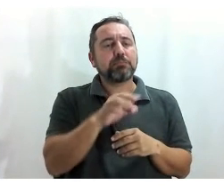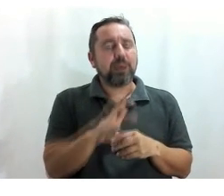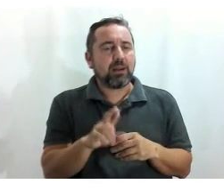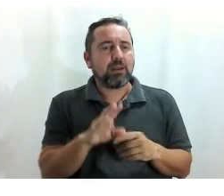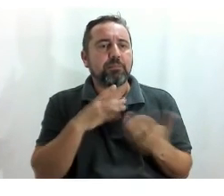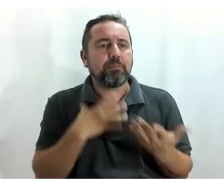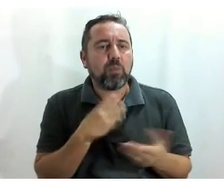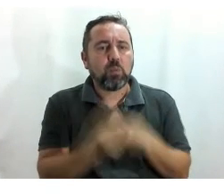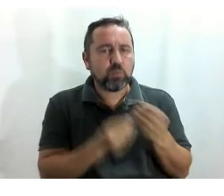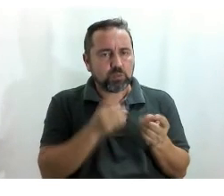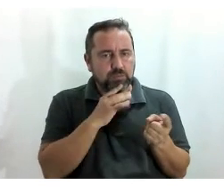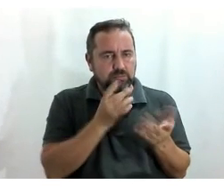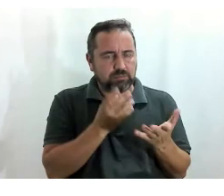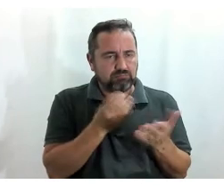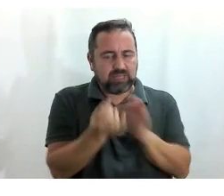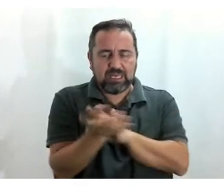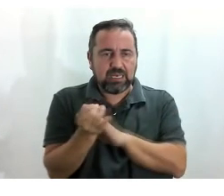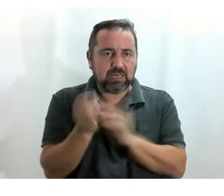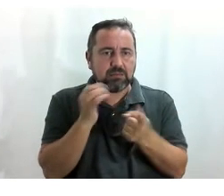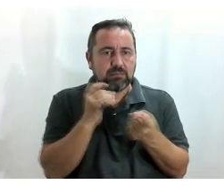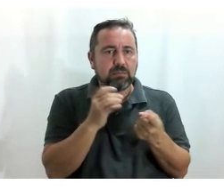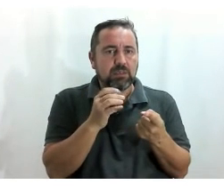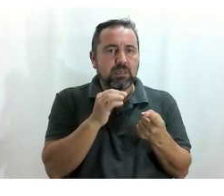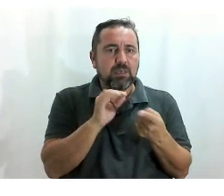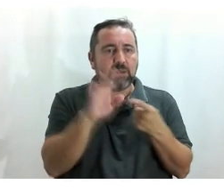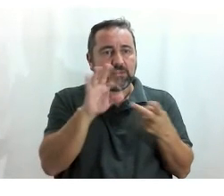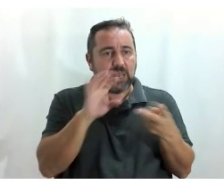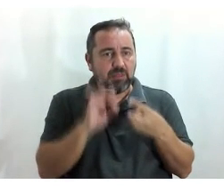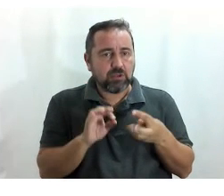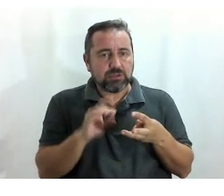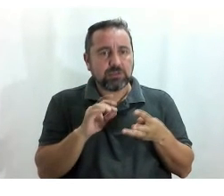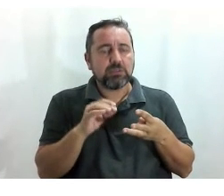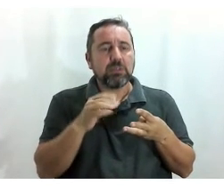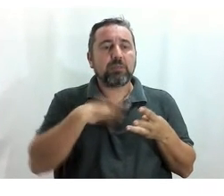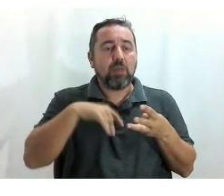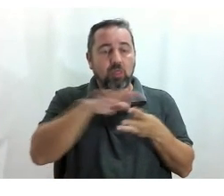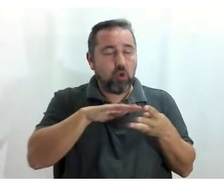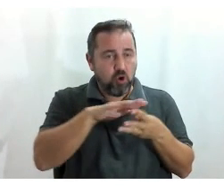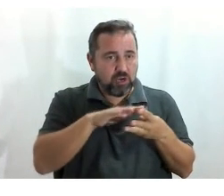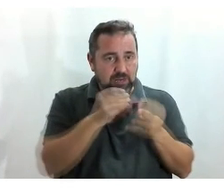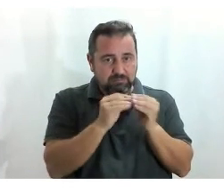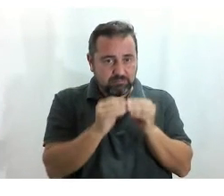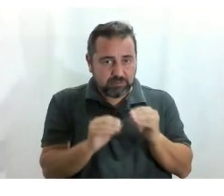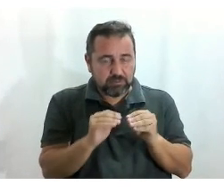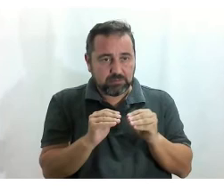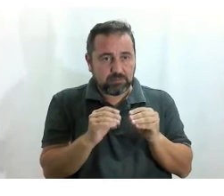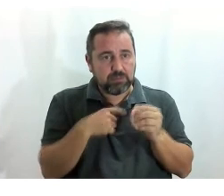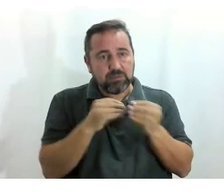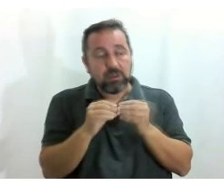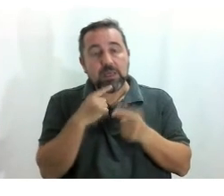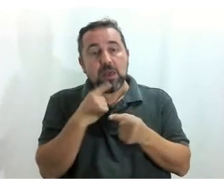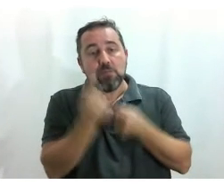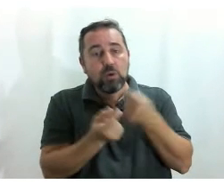muy importante, que es que genera muchas deleciones en la zona donde queremos realizar la edición. Poco a poco